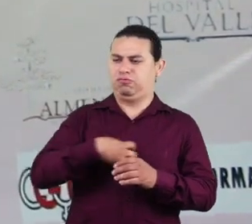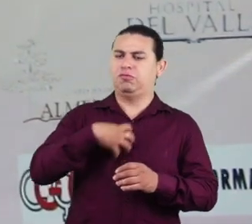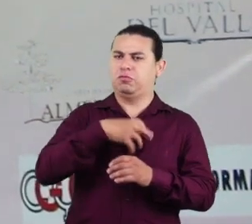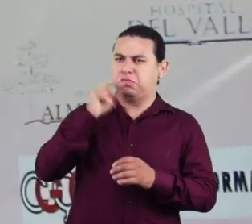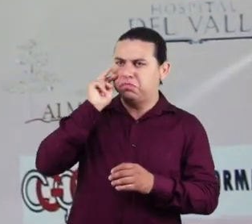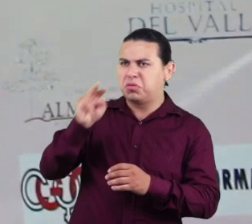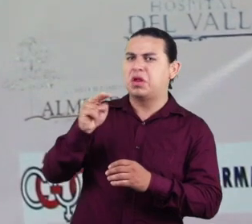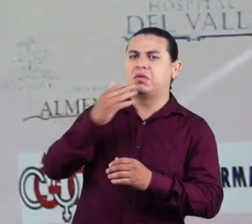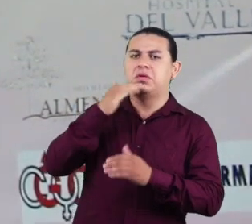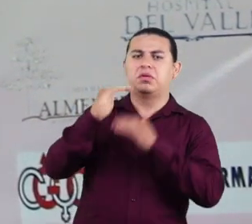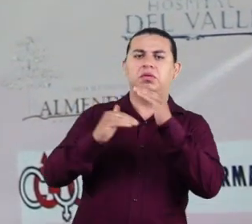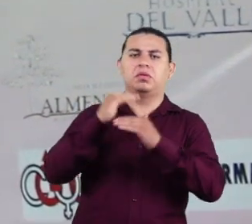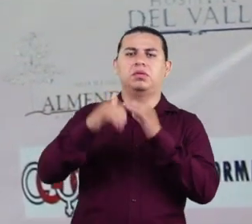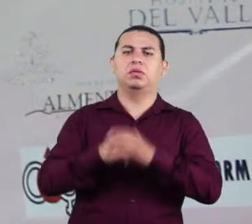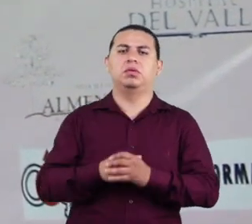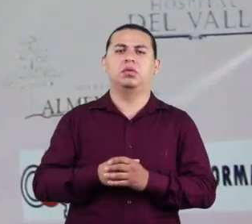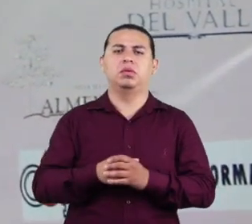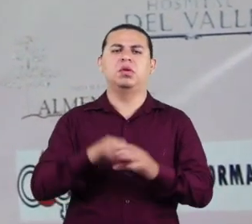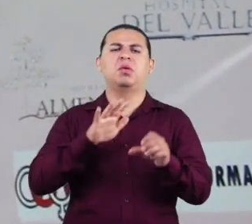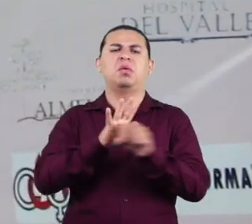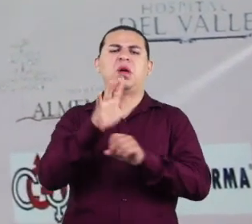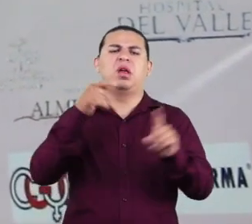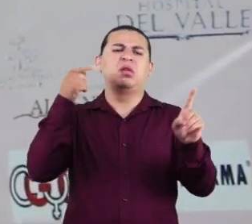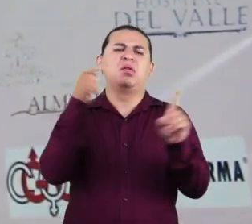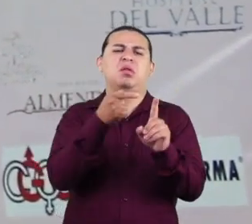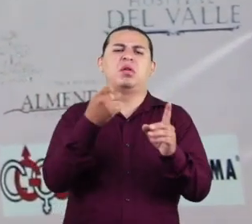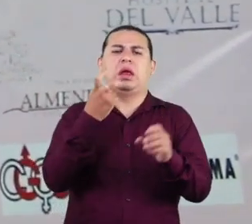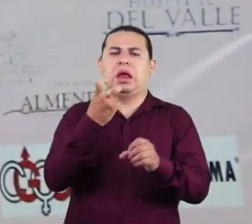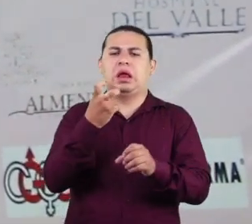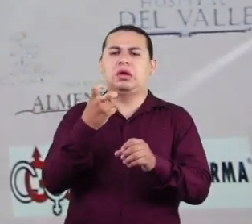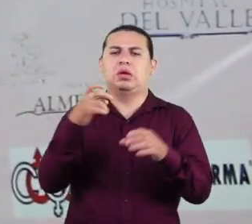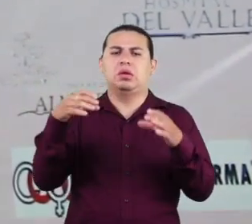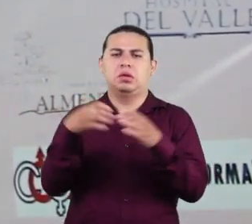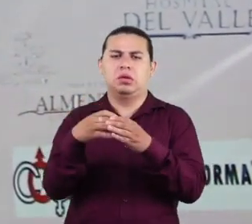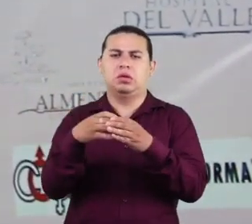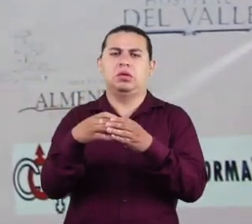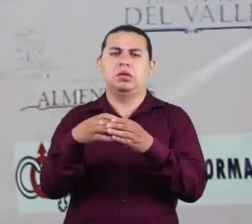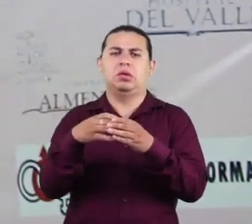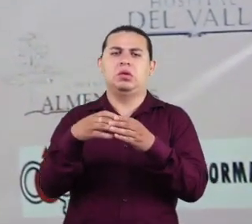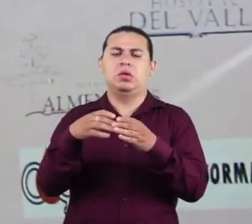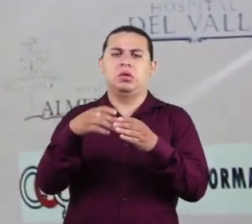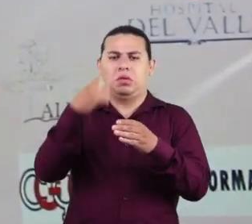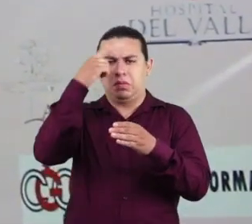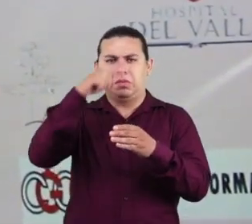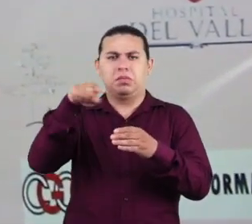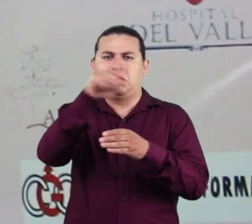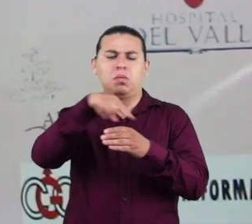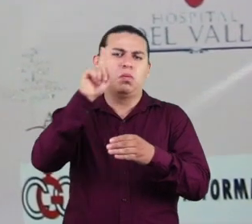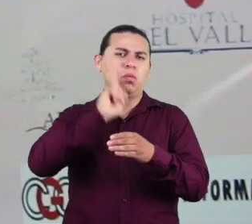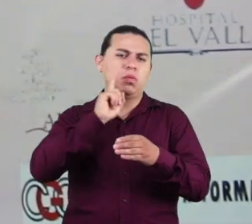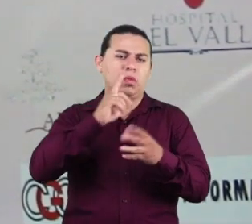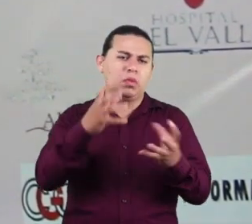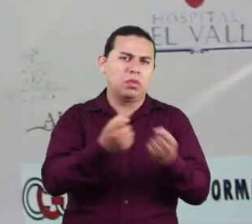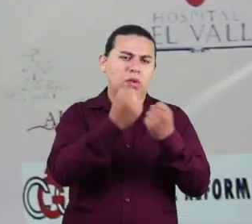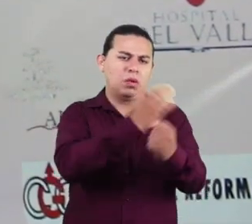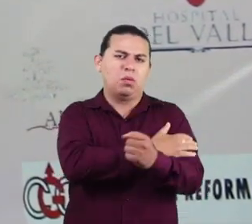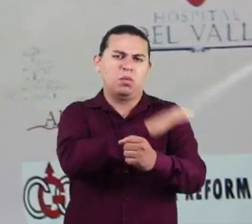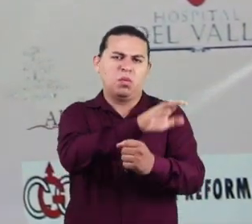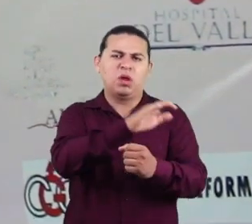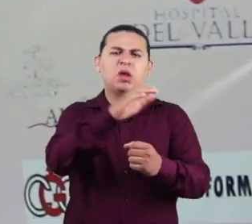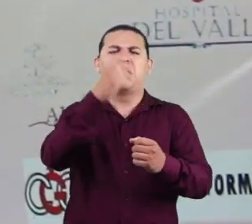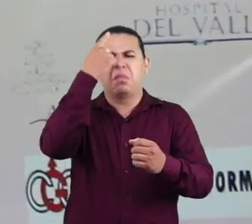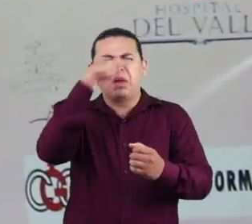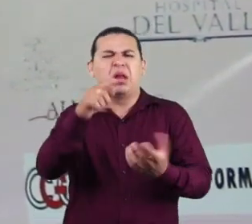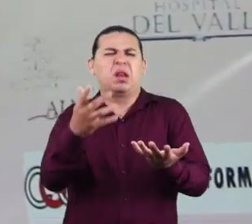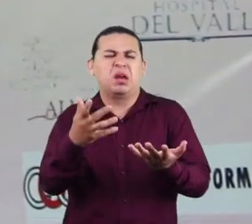muy contentas. Dígame, ¿cuál es la finalidad de este gran proyecto como es Grupo Reto para todas las mujeres empoderadas